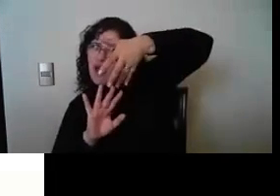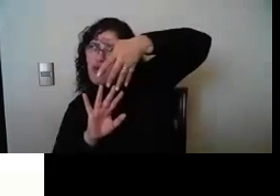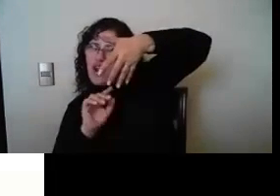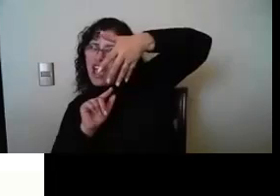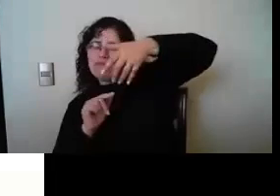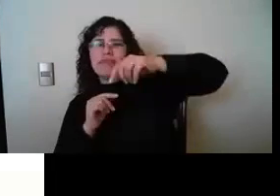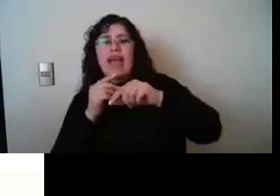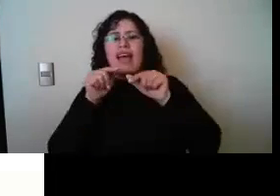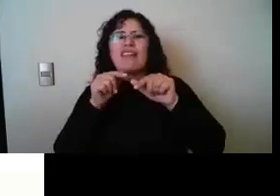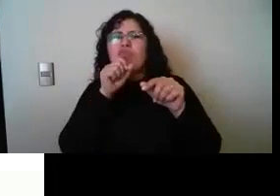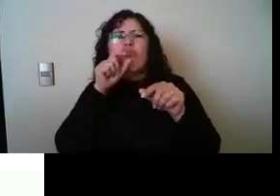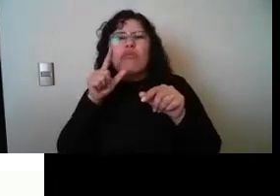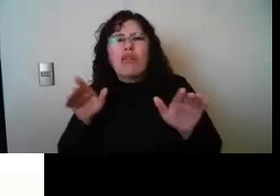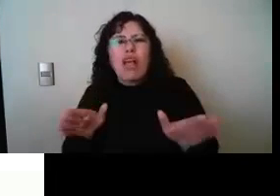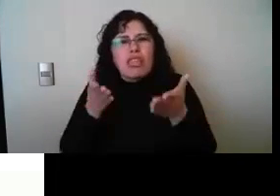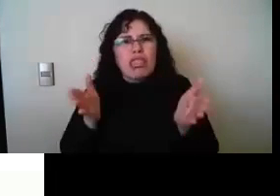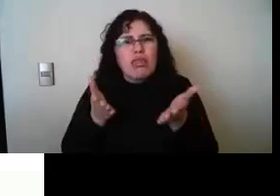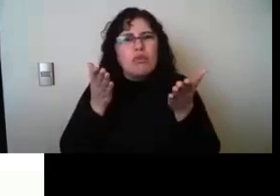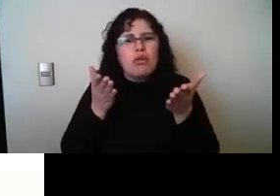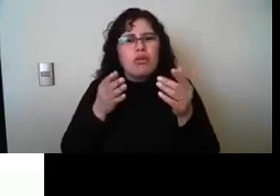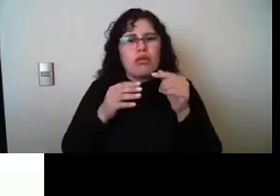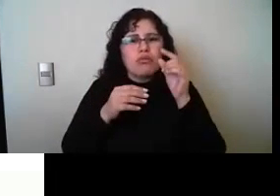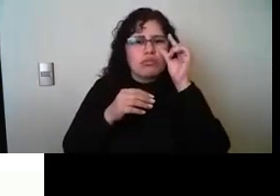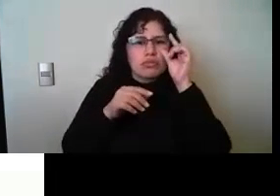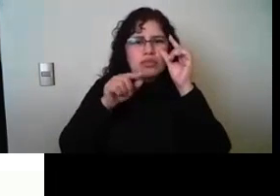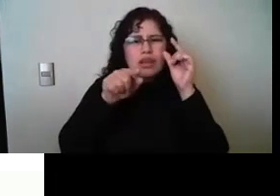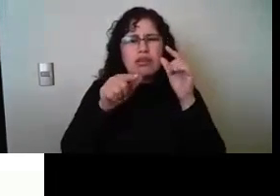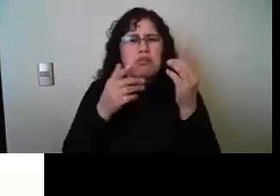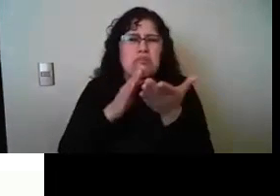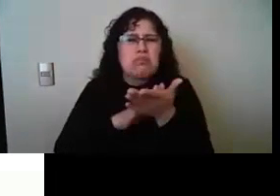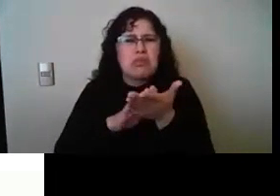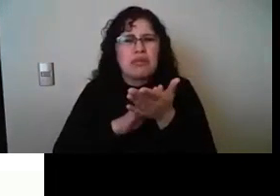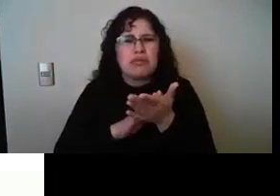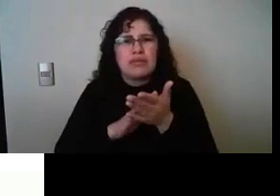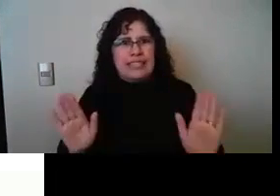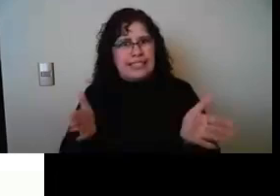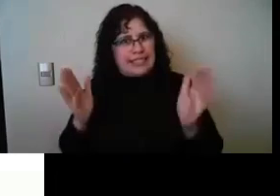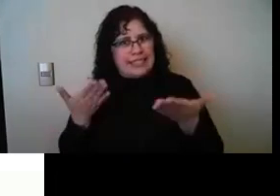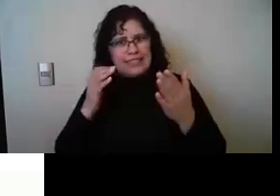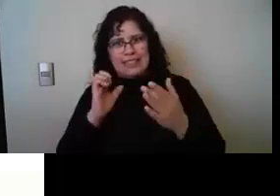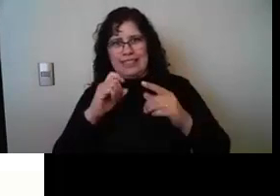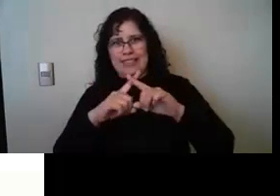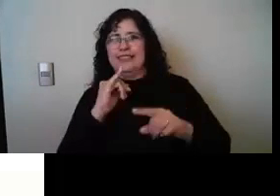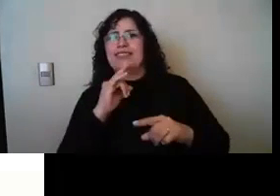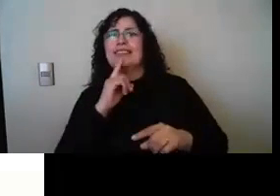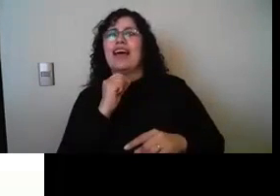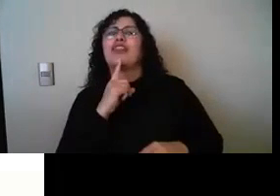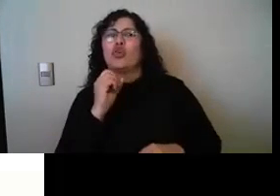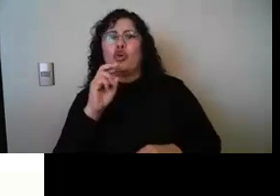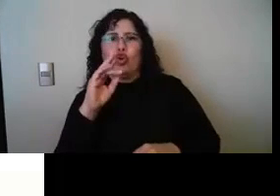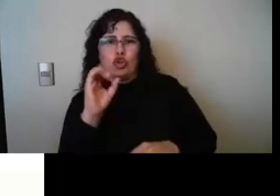estímulos, son potenciales, digamos, excitatorios sobre las interneuronas, si se